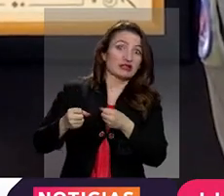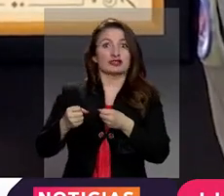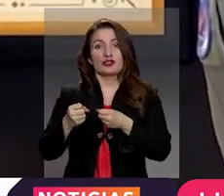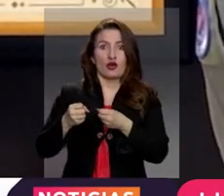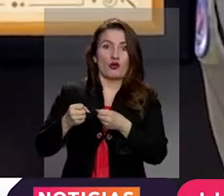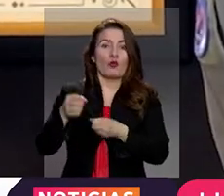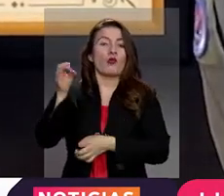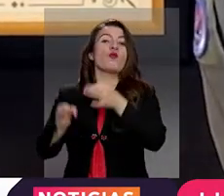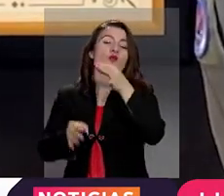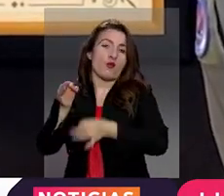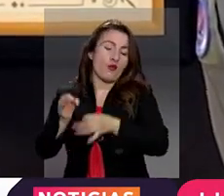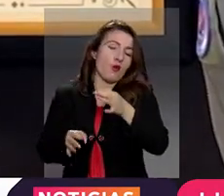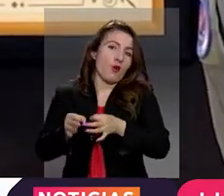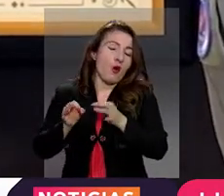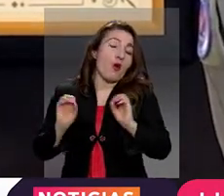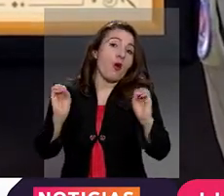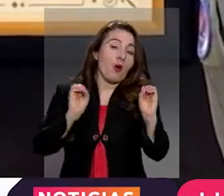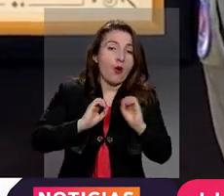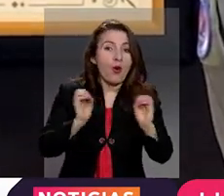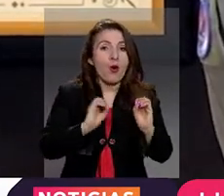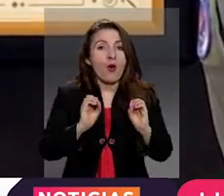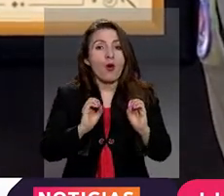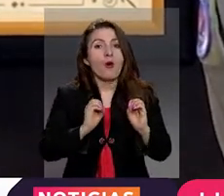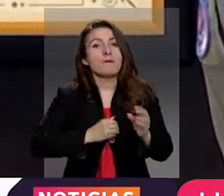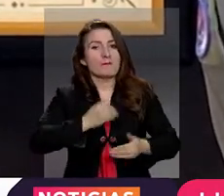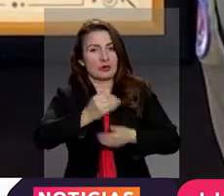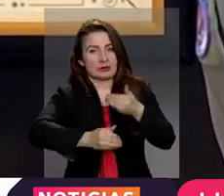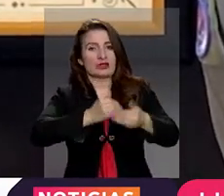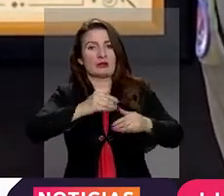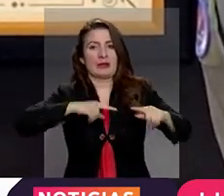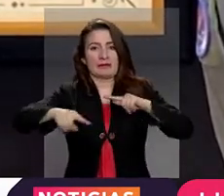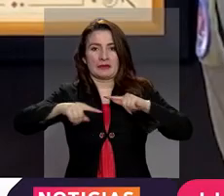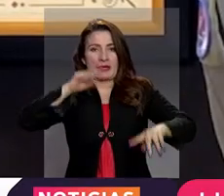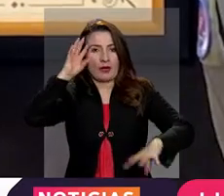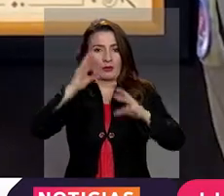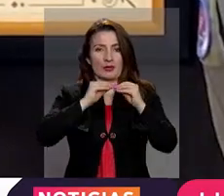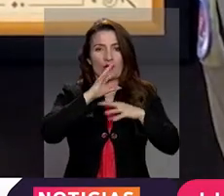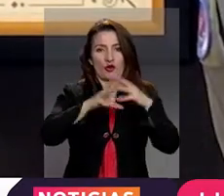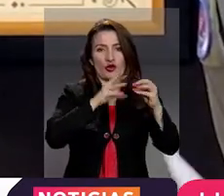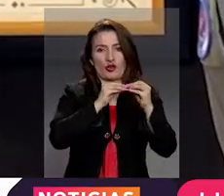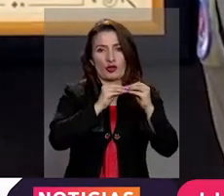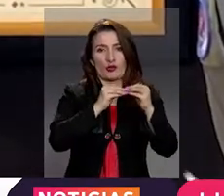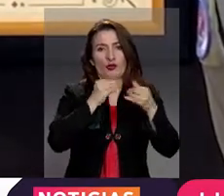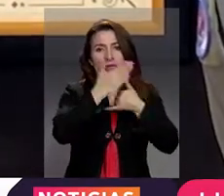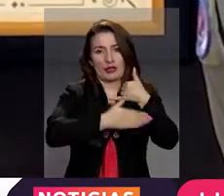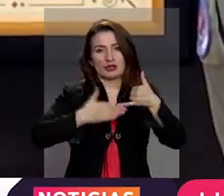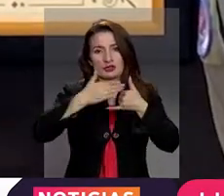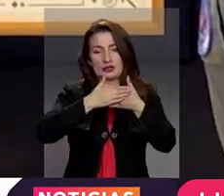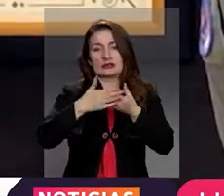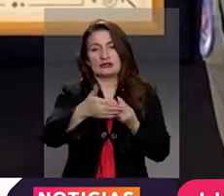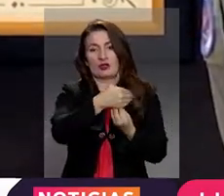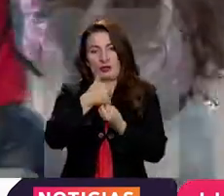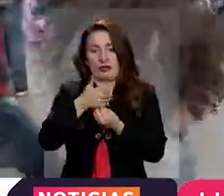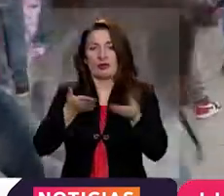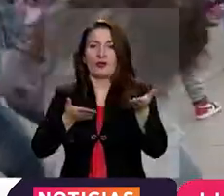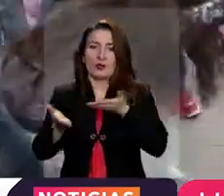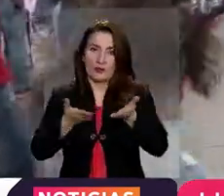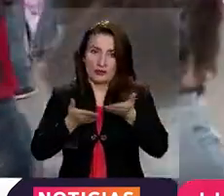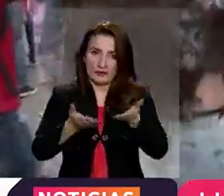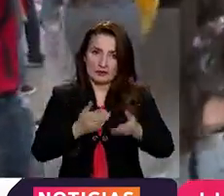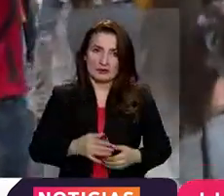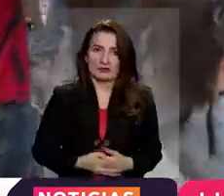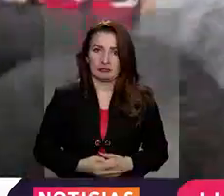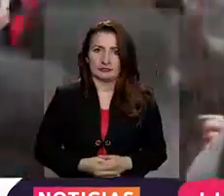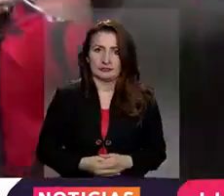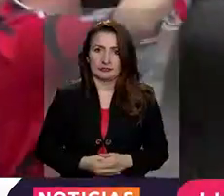su judicialización o el procedimiento administrativo de acuerdo al Código Nacional de Seguridad y de Convivencia. Las